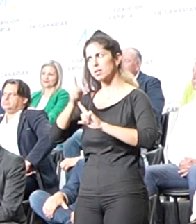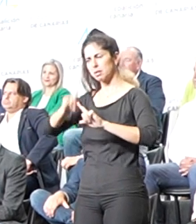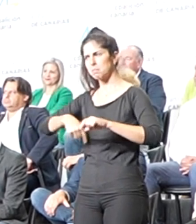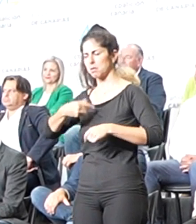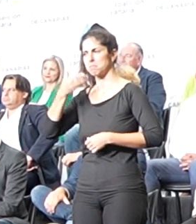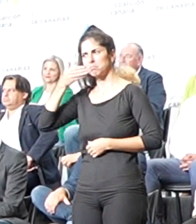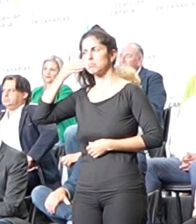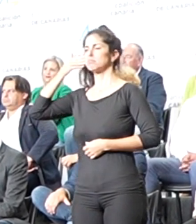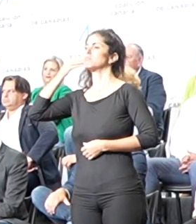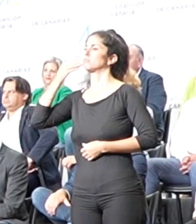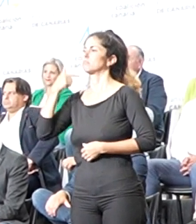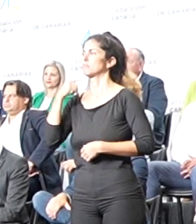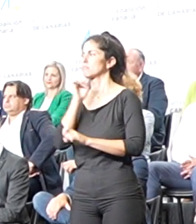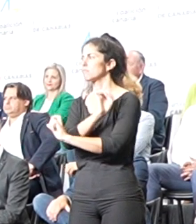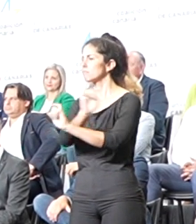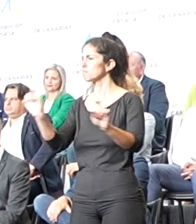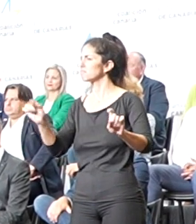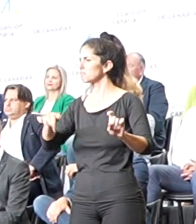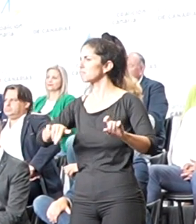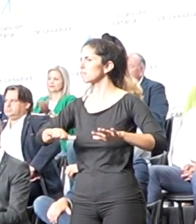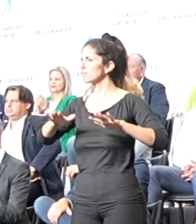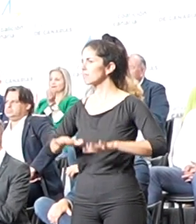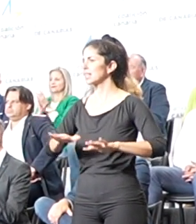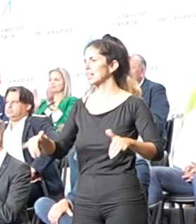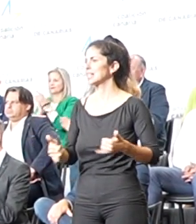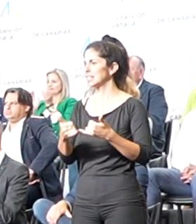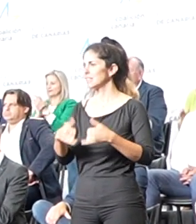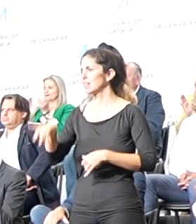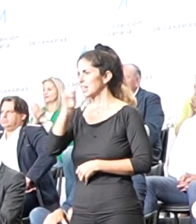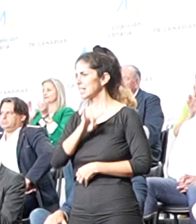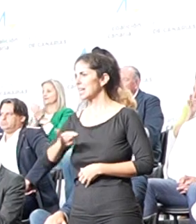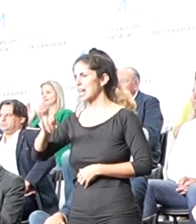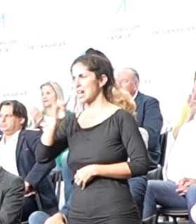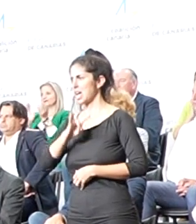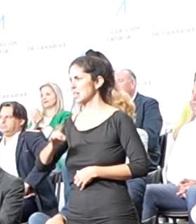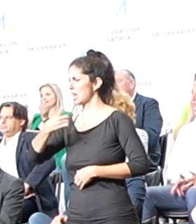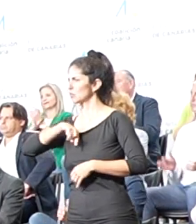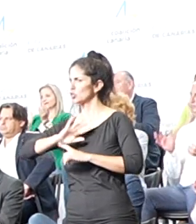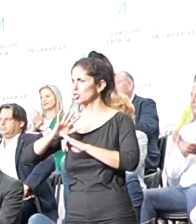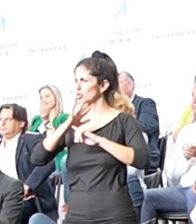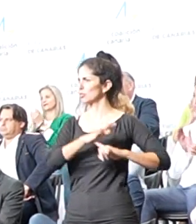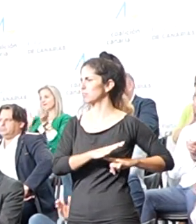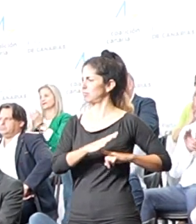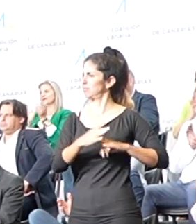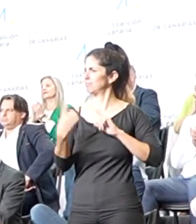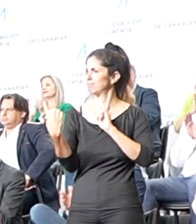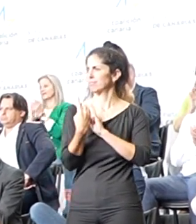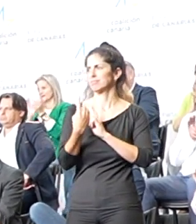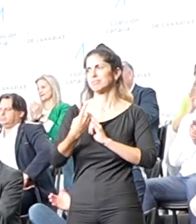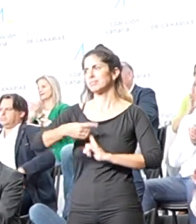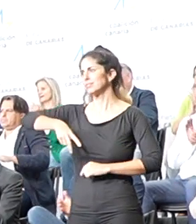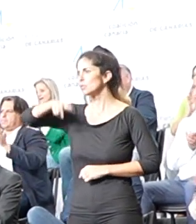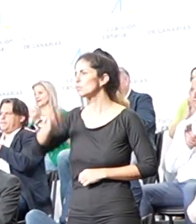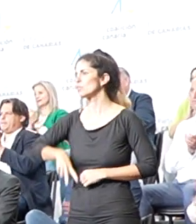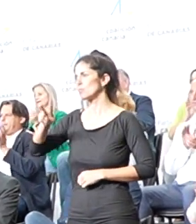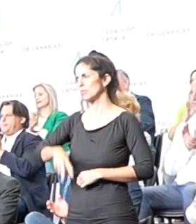dignidad y decir: aquí está Tenerife, aquí está Canarias, nadie nos pone la pata encima, nos vamos a levantar.